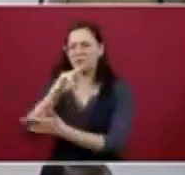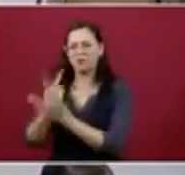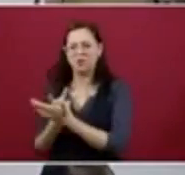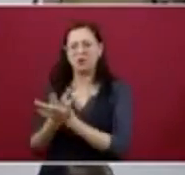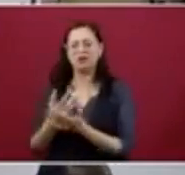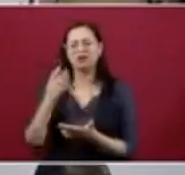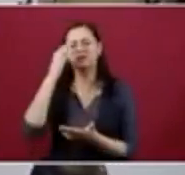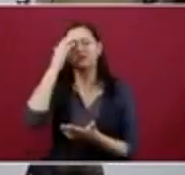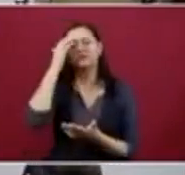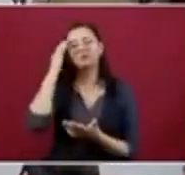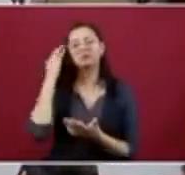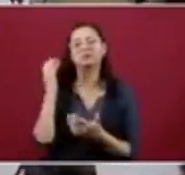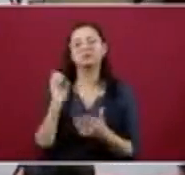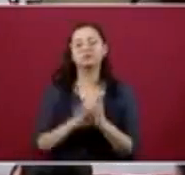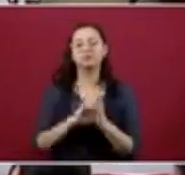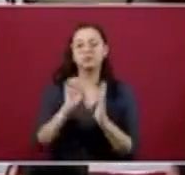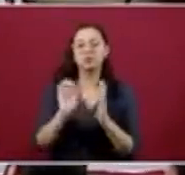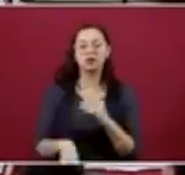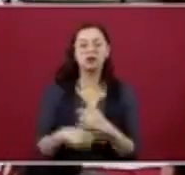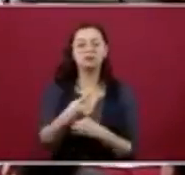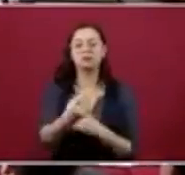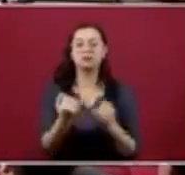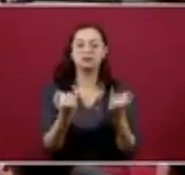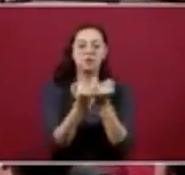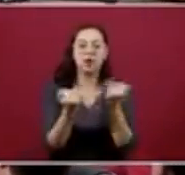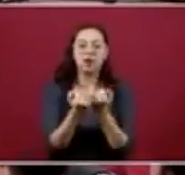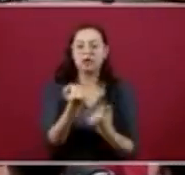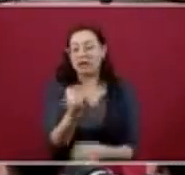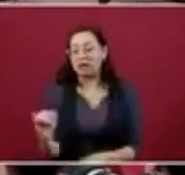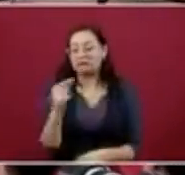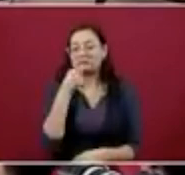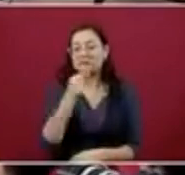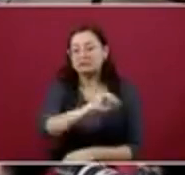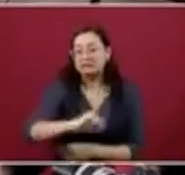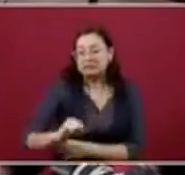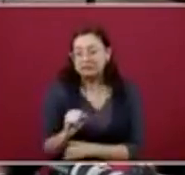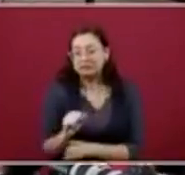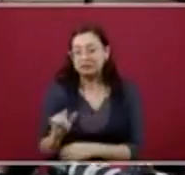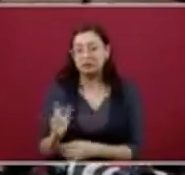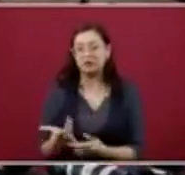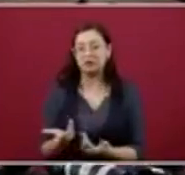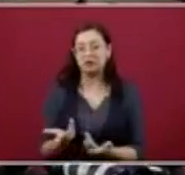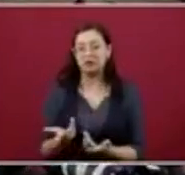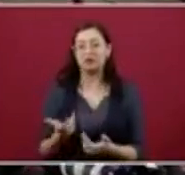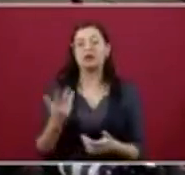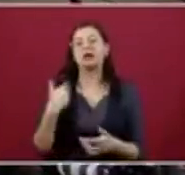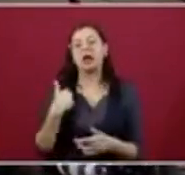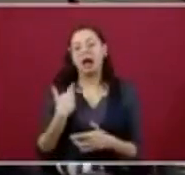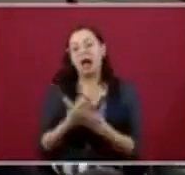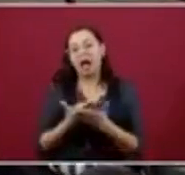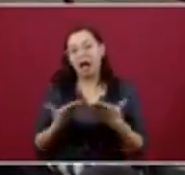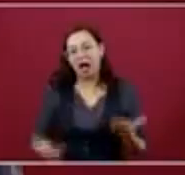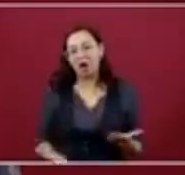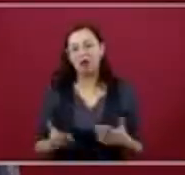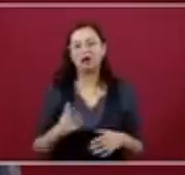caso, por ejemplo, de las estancias infantiles, ahora se está visitando casa por